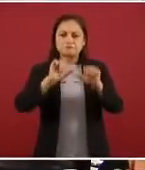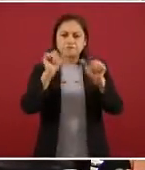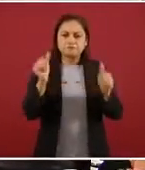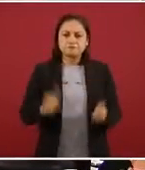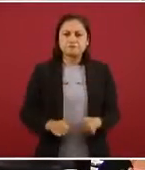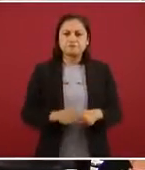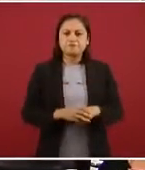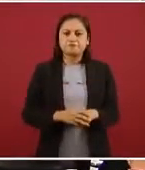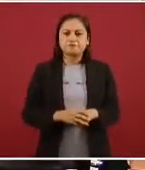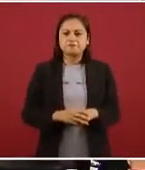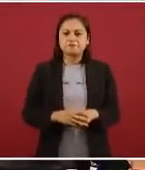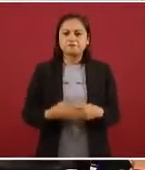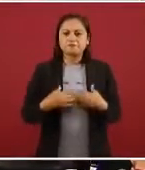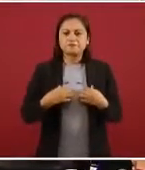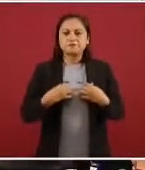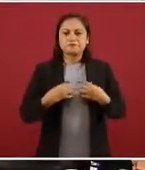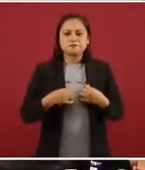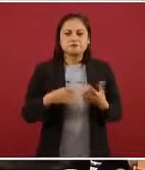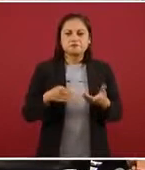ropa de marca.